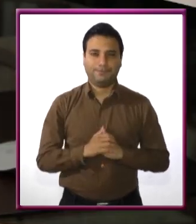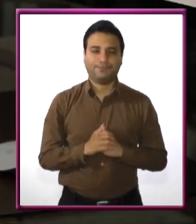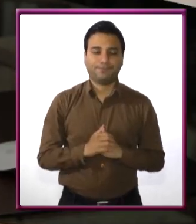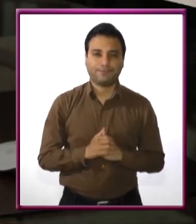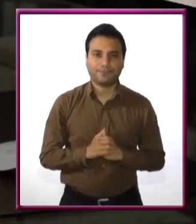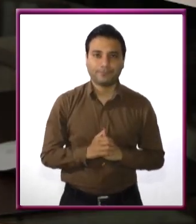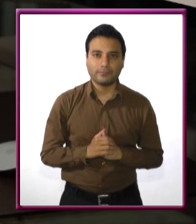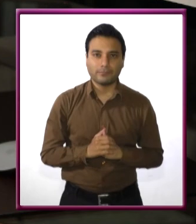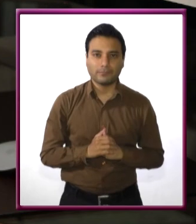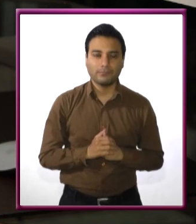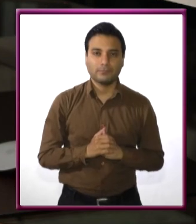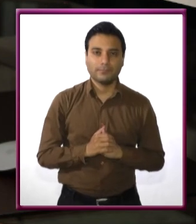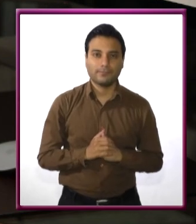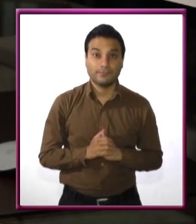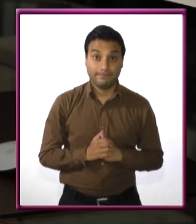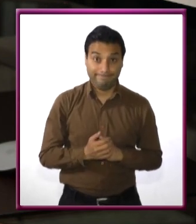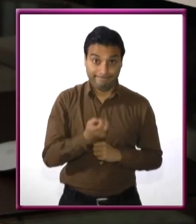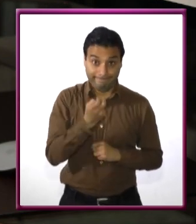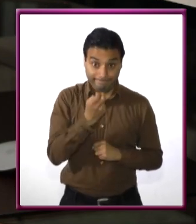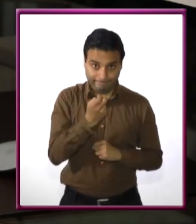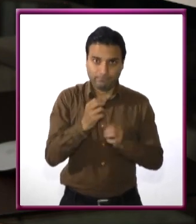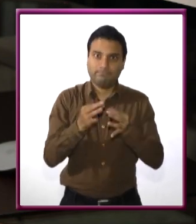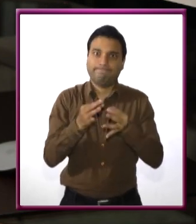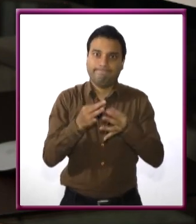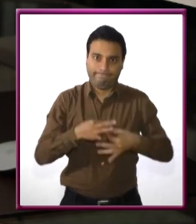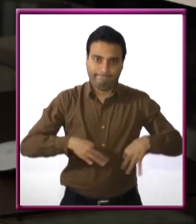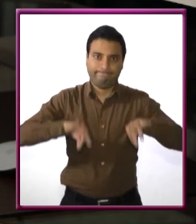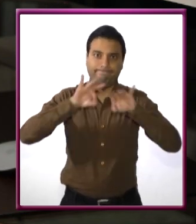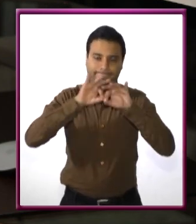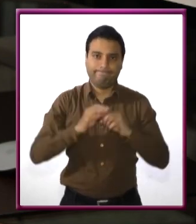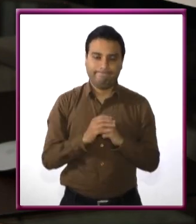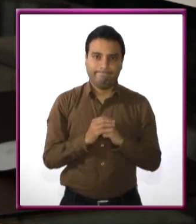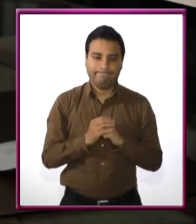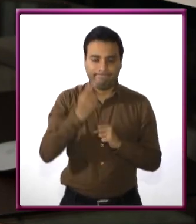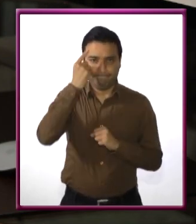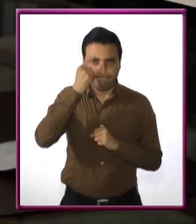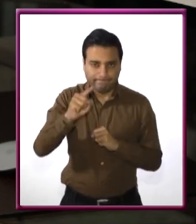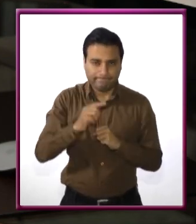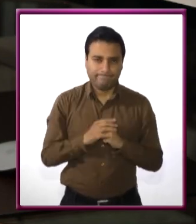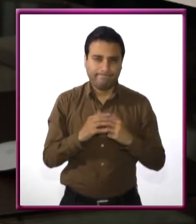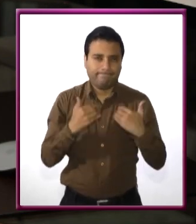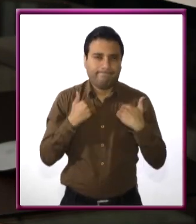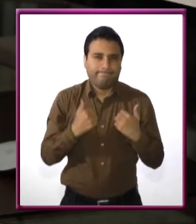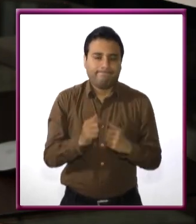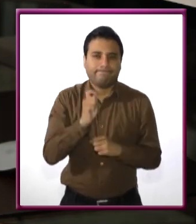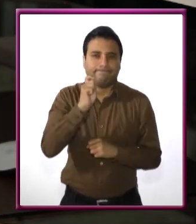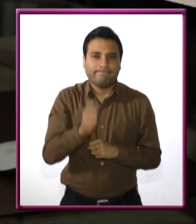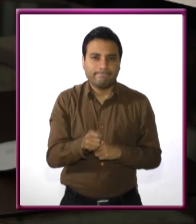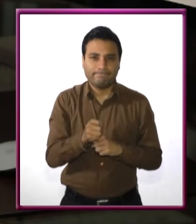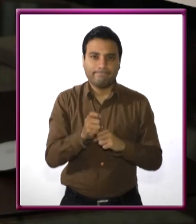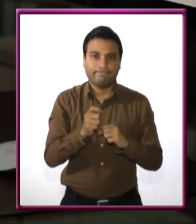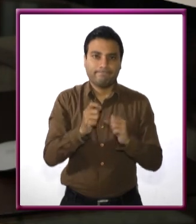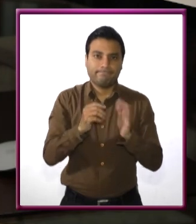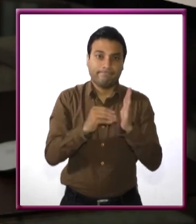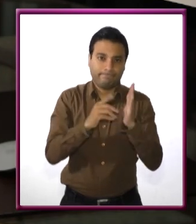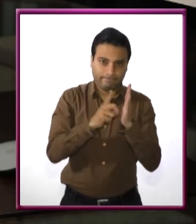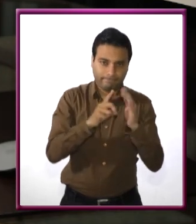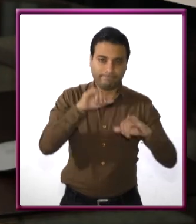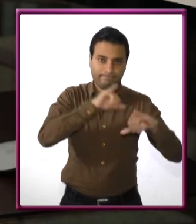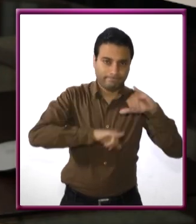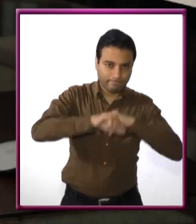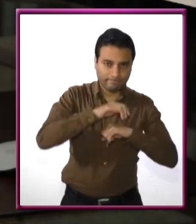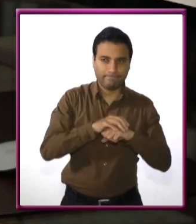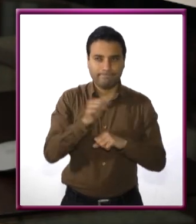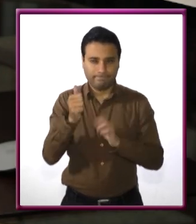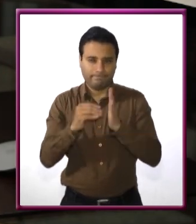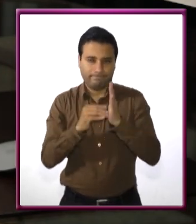mundo. Y esto es sumamente importante cuando tratamos de entender qué distingue el conocimiento científico